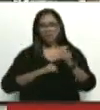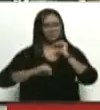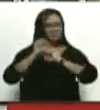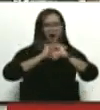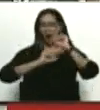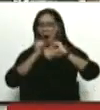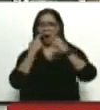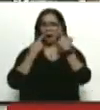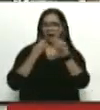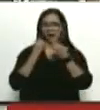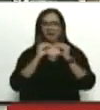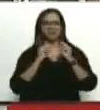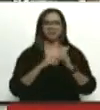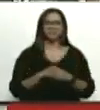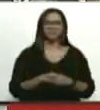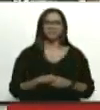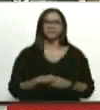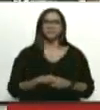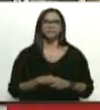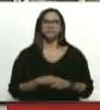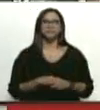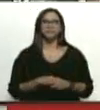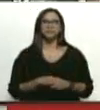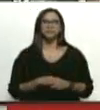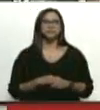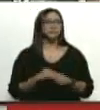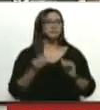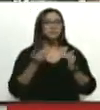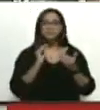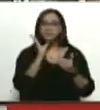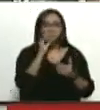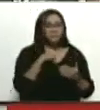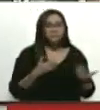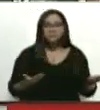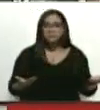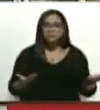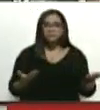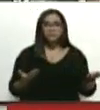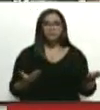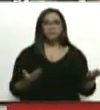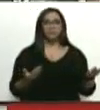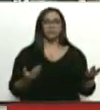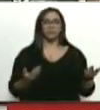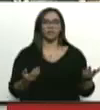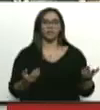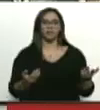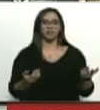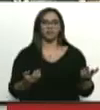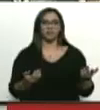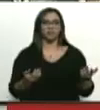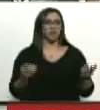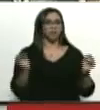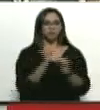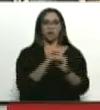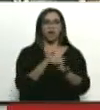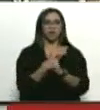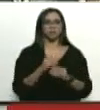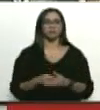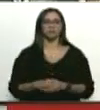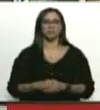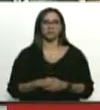Ay, mira lo que están diciendo. No es inmorales. Al contrario. Al contrario.